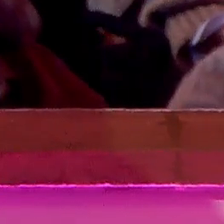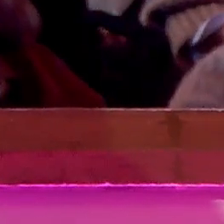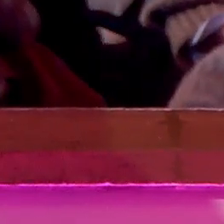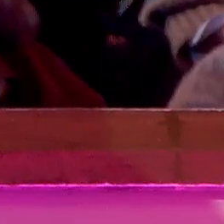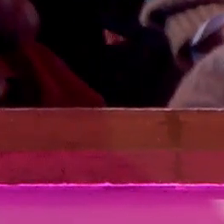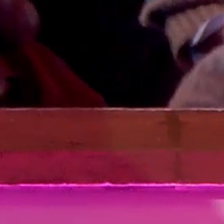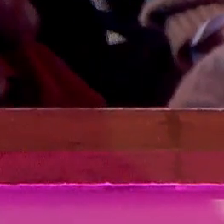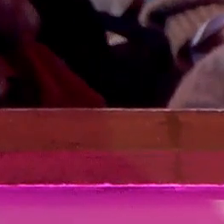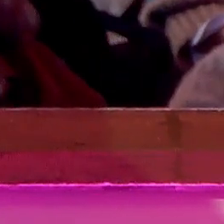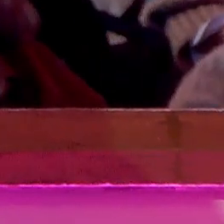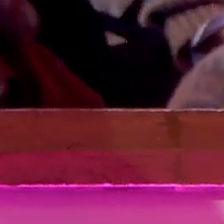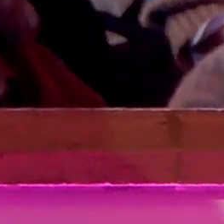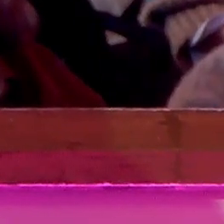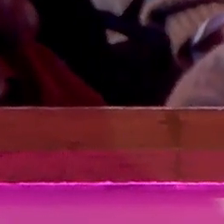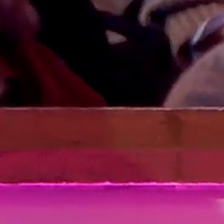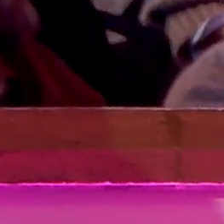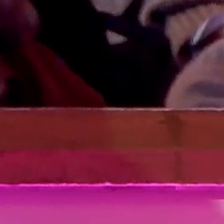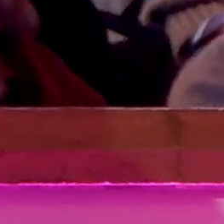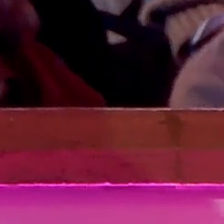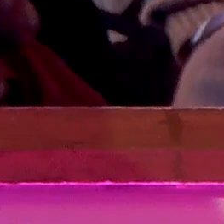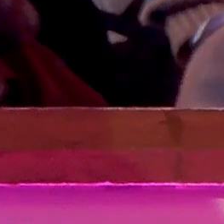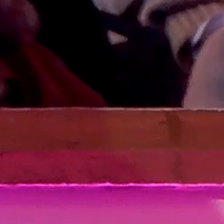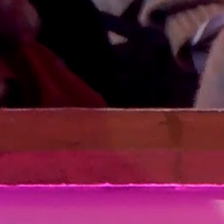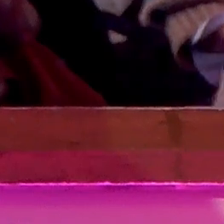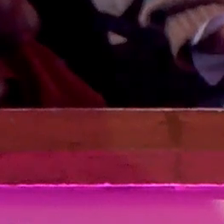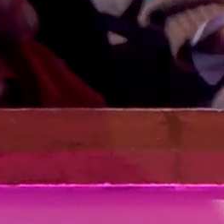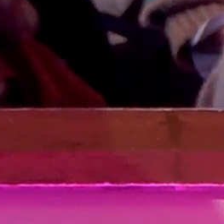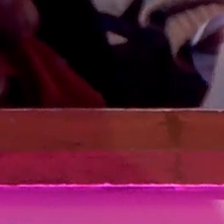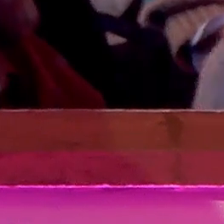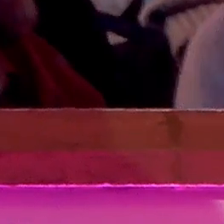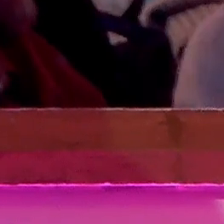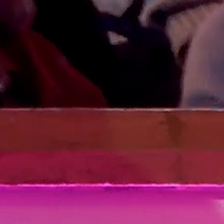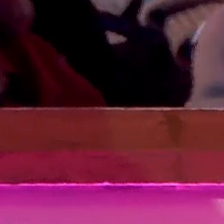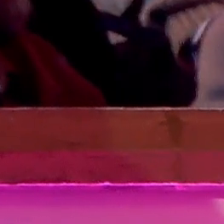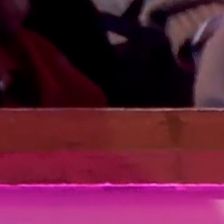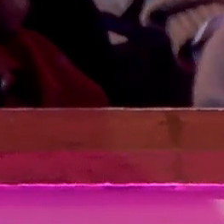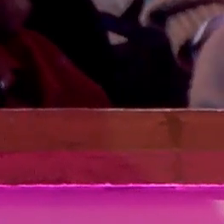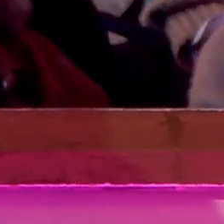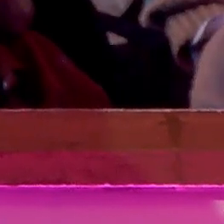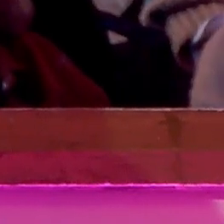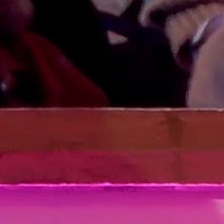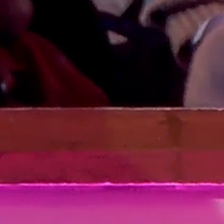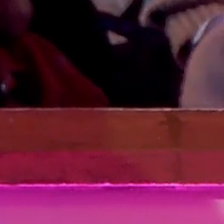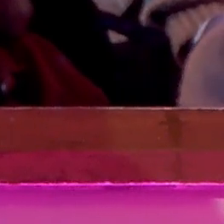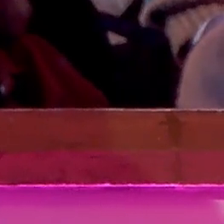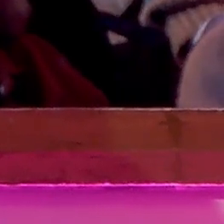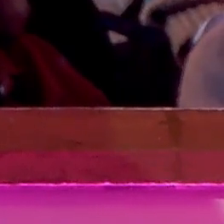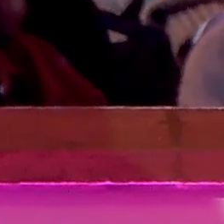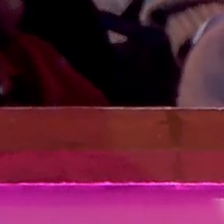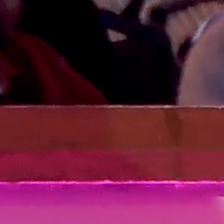Somos el resultado de poner en cuestión eso que vivimos y leemos. Con